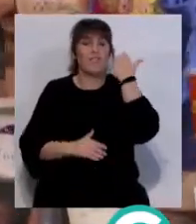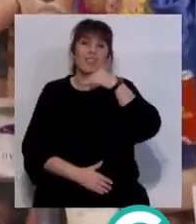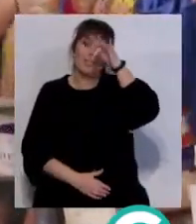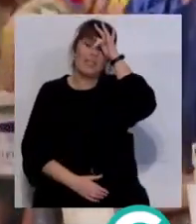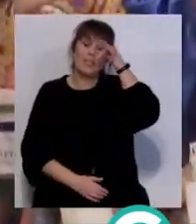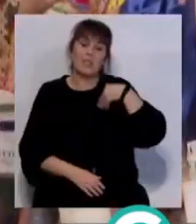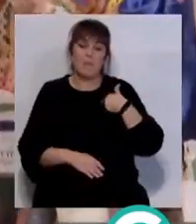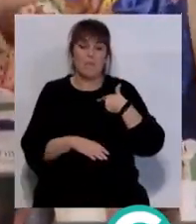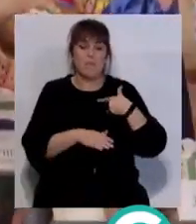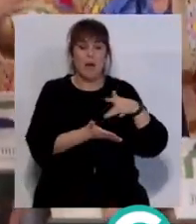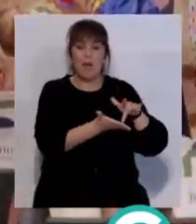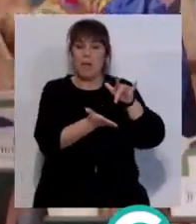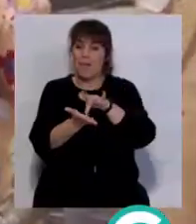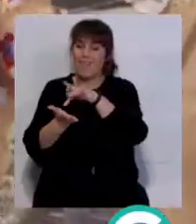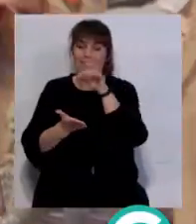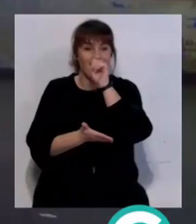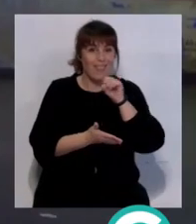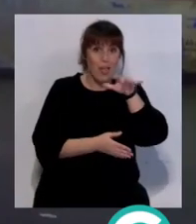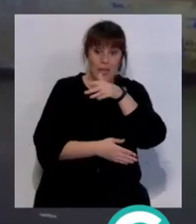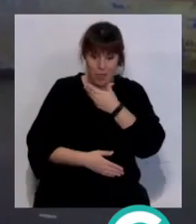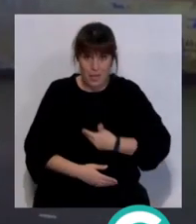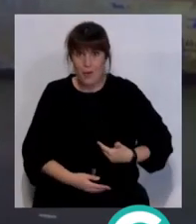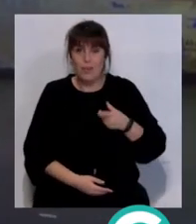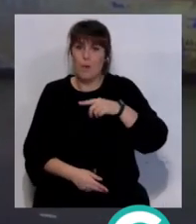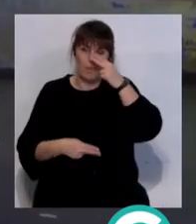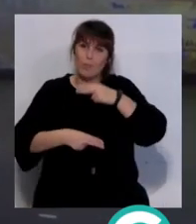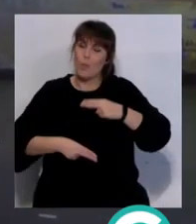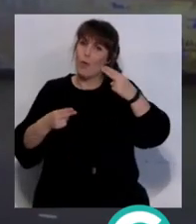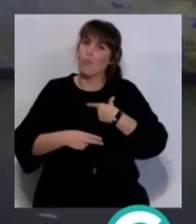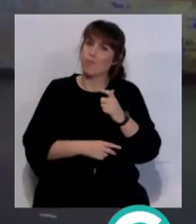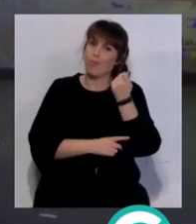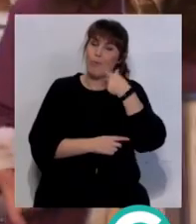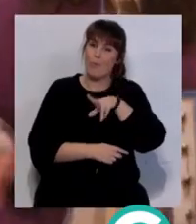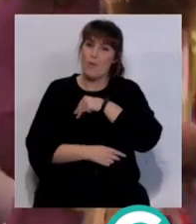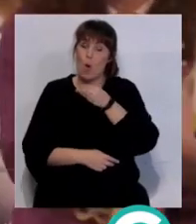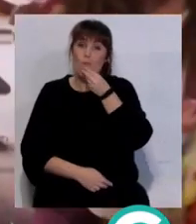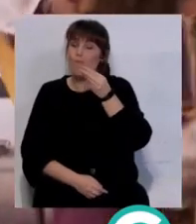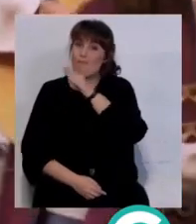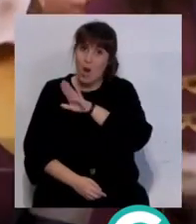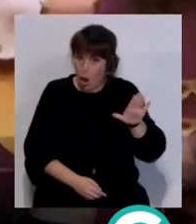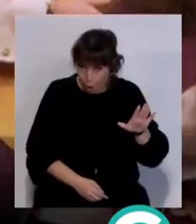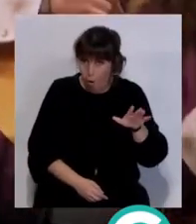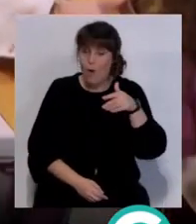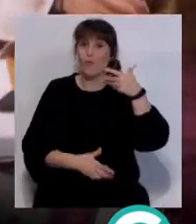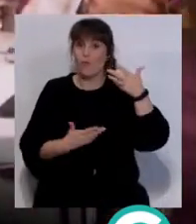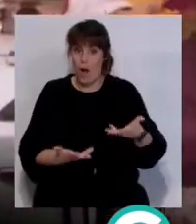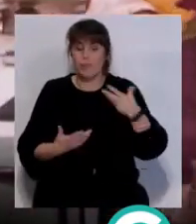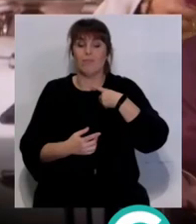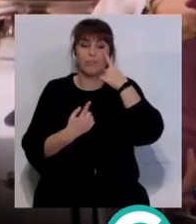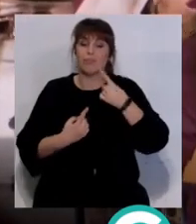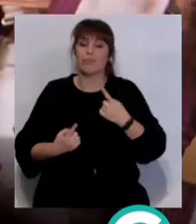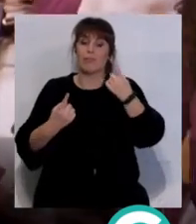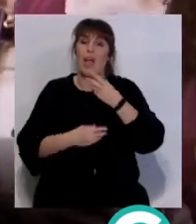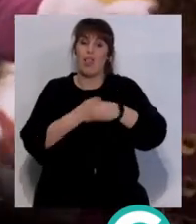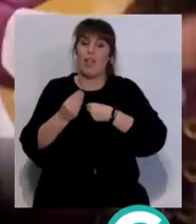en los alrededores de la Plaza de San Juan de Dios. Igualmente se han hecho público los ganadores de los premios Lo Mejorcito de Lo Mejorcito, que por primera vez se lleva